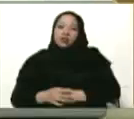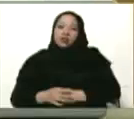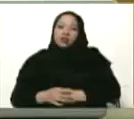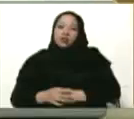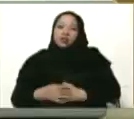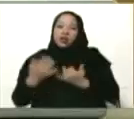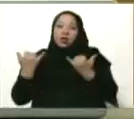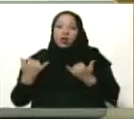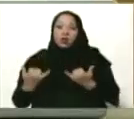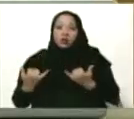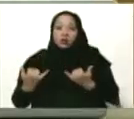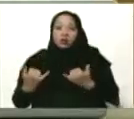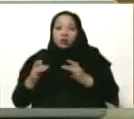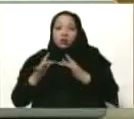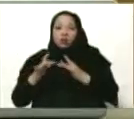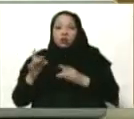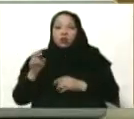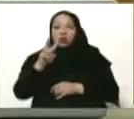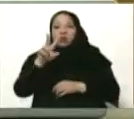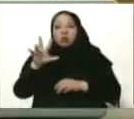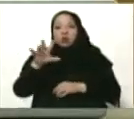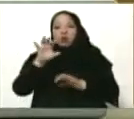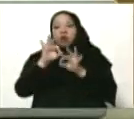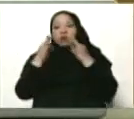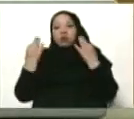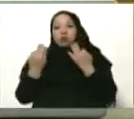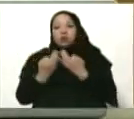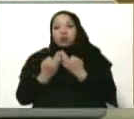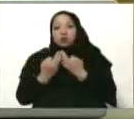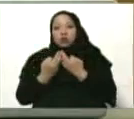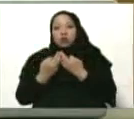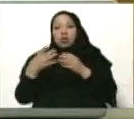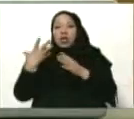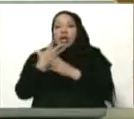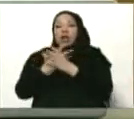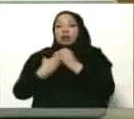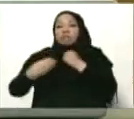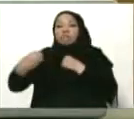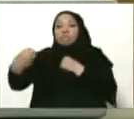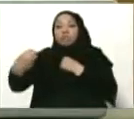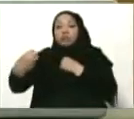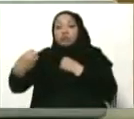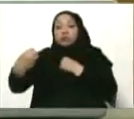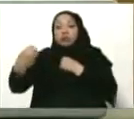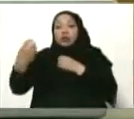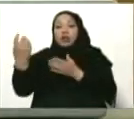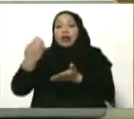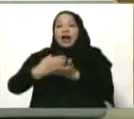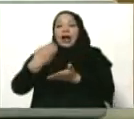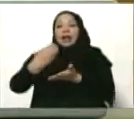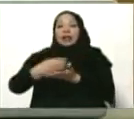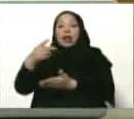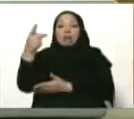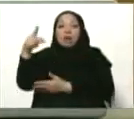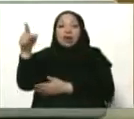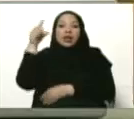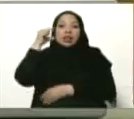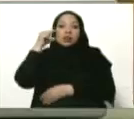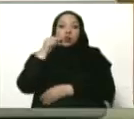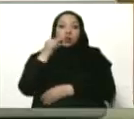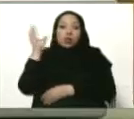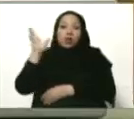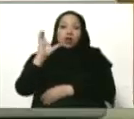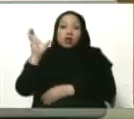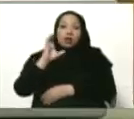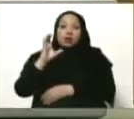A esta hora les comentamos que más de 25 familias han sido evacuadas en el sector Macayapa de la parroquia Sucre en Caracas luego